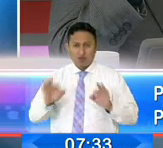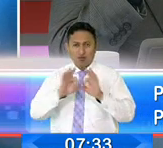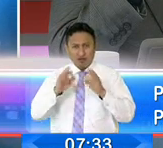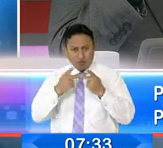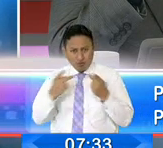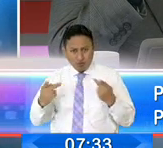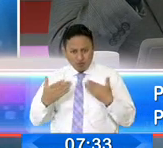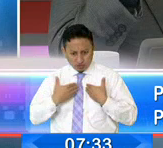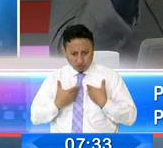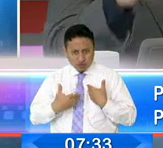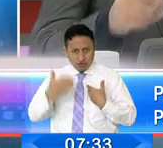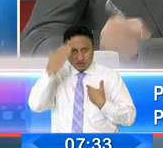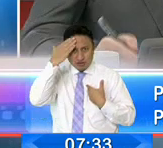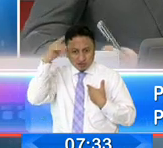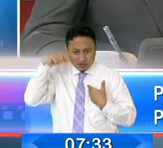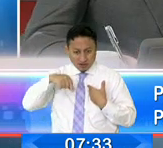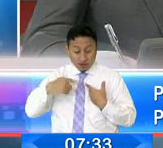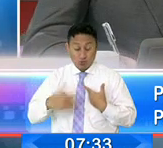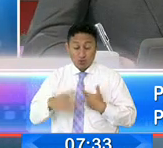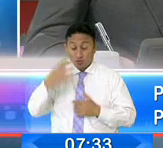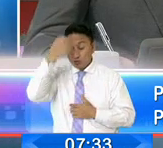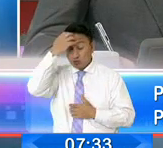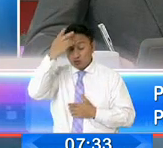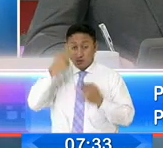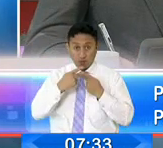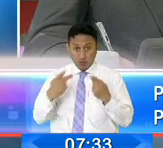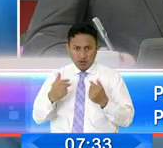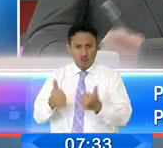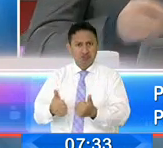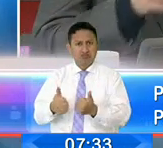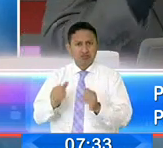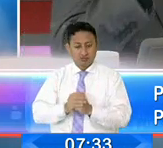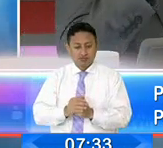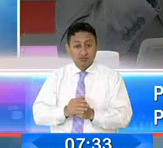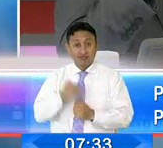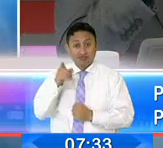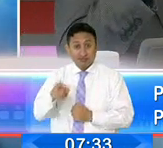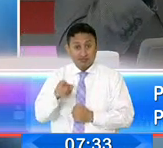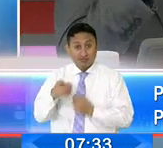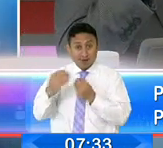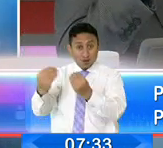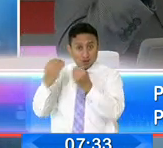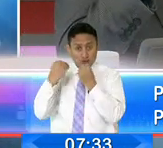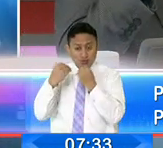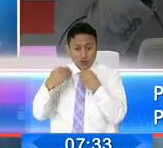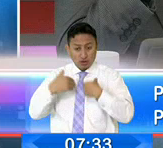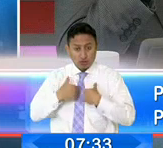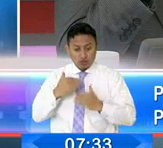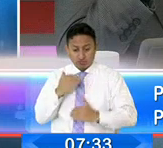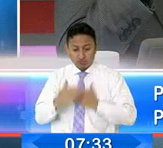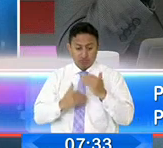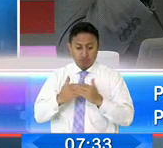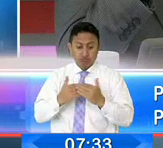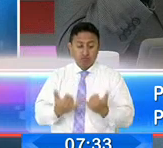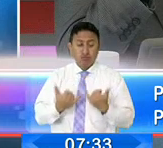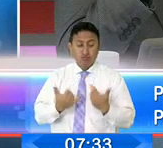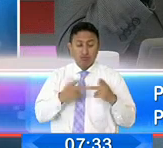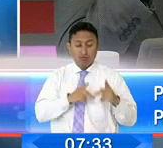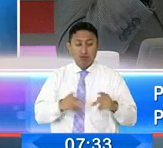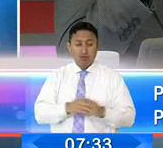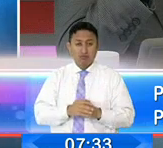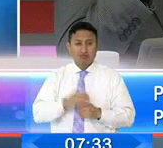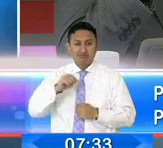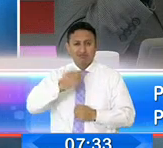público. Yo sé el valor de la educación pública porque es esa educación la que me ha permitido a mí en este momento prepararme y